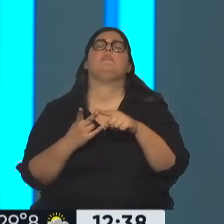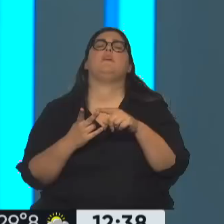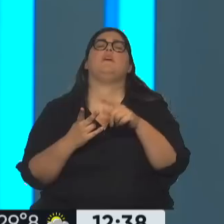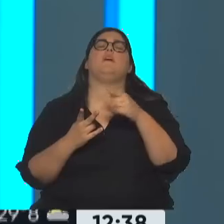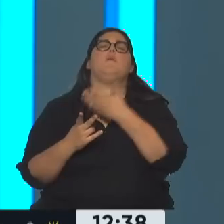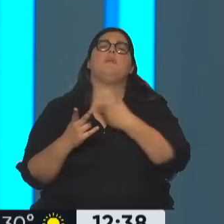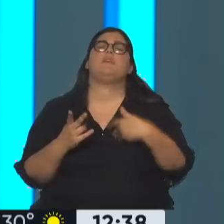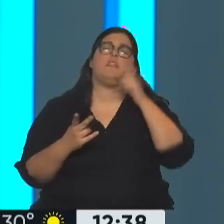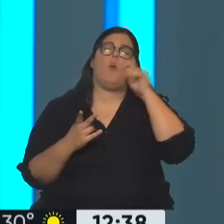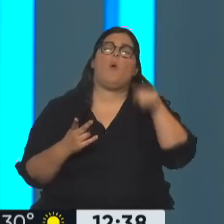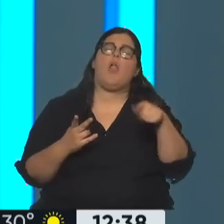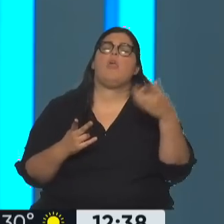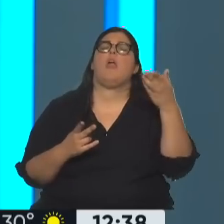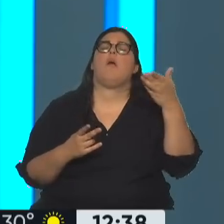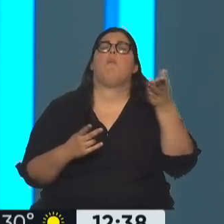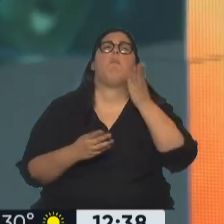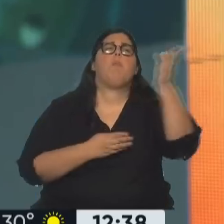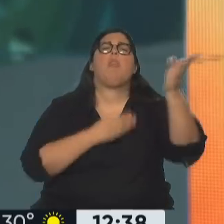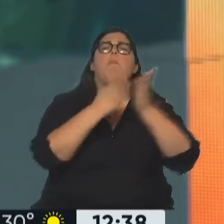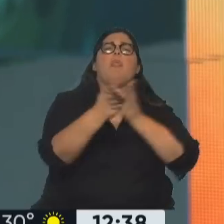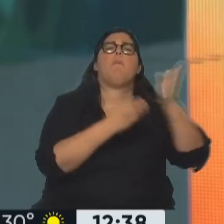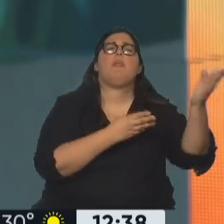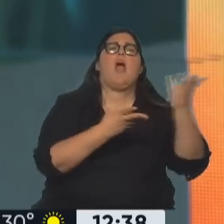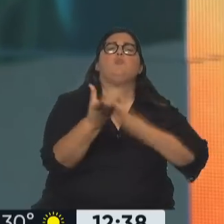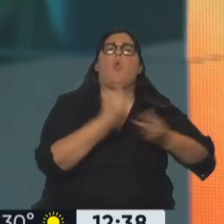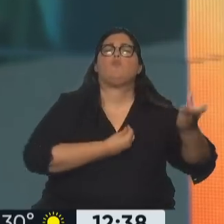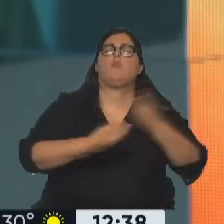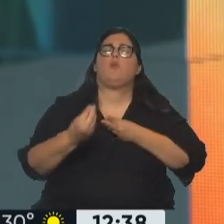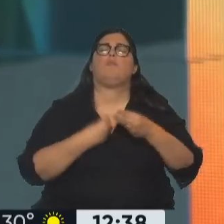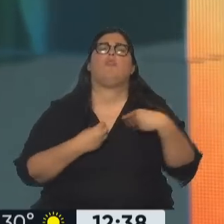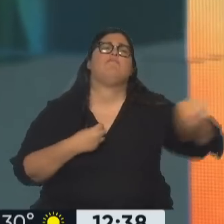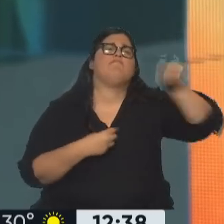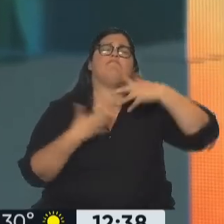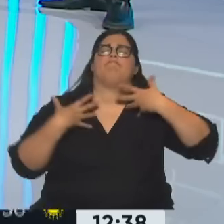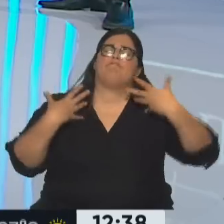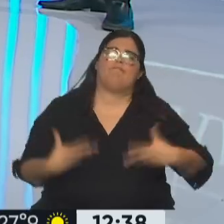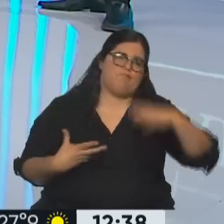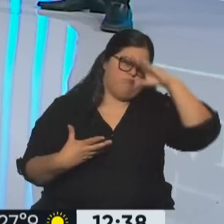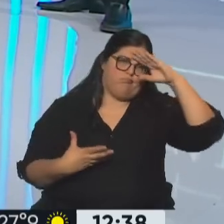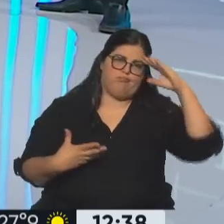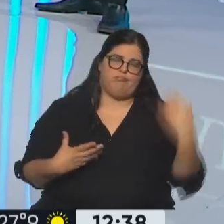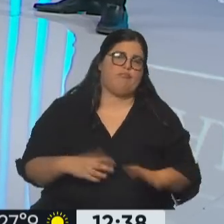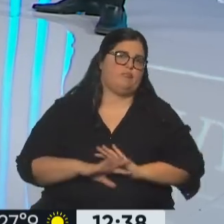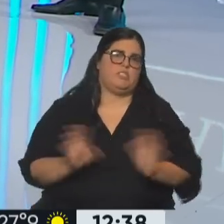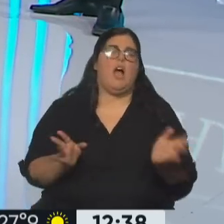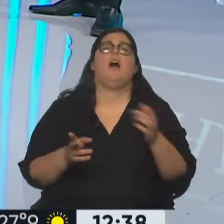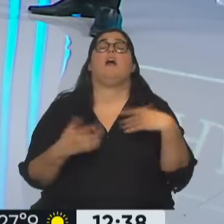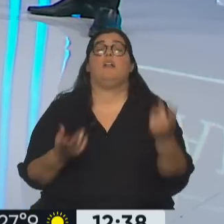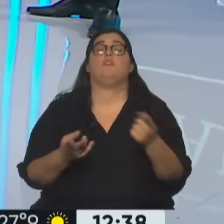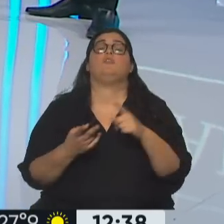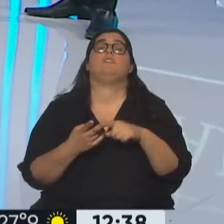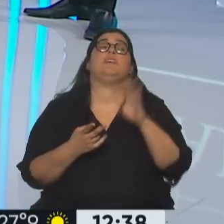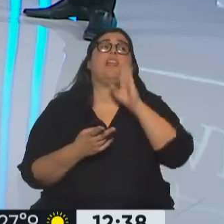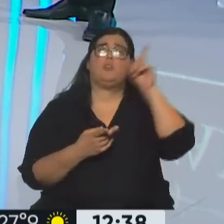Zelensky y del gobierno ucraniano de ayuda a los países occidentales. Entonces sí se acaba de aprobar un paquete nuevo en